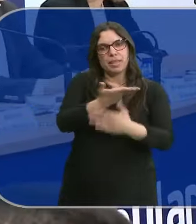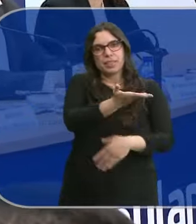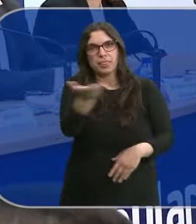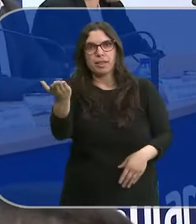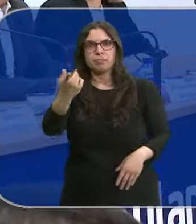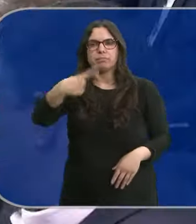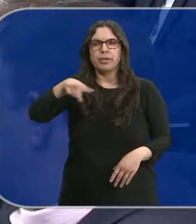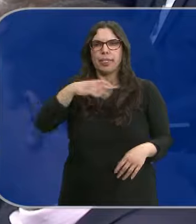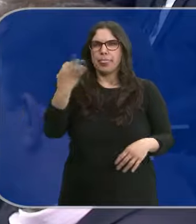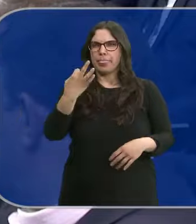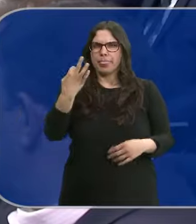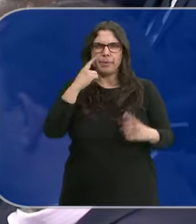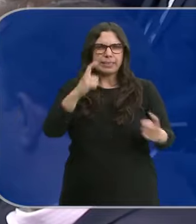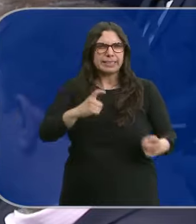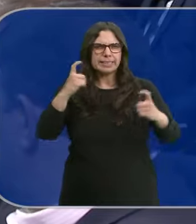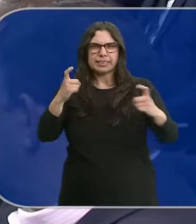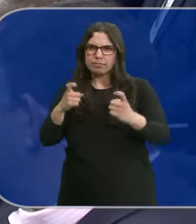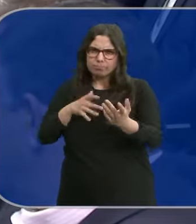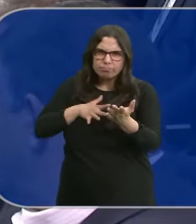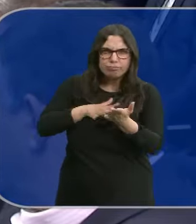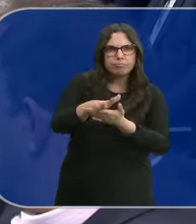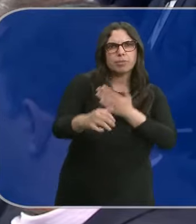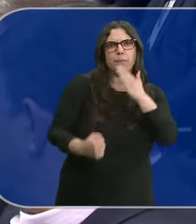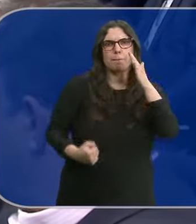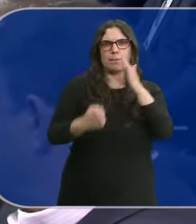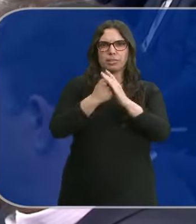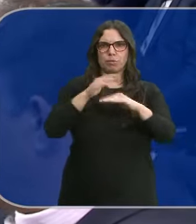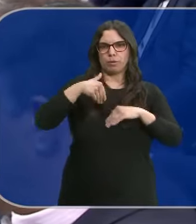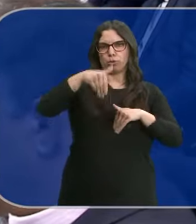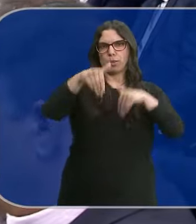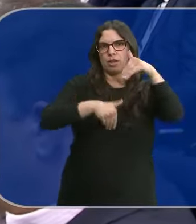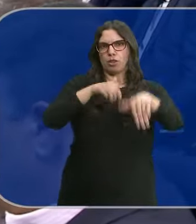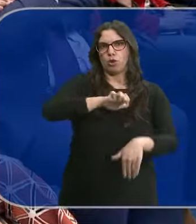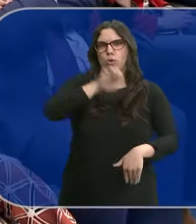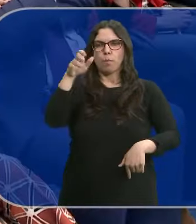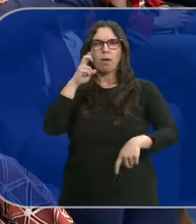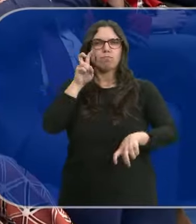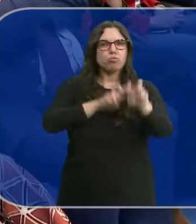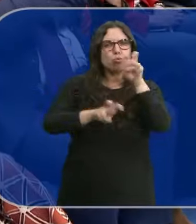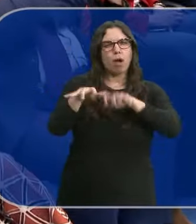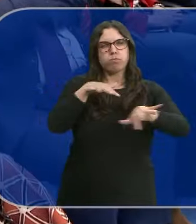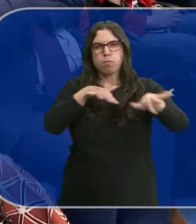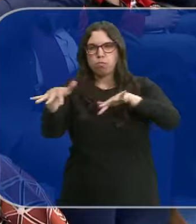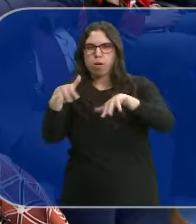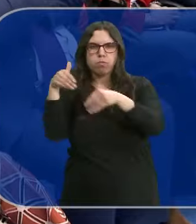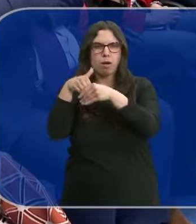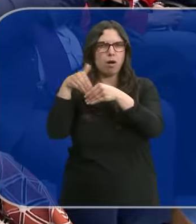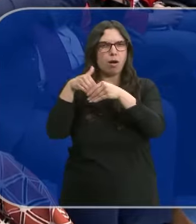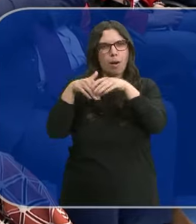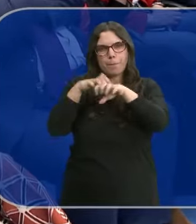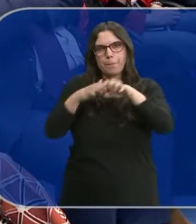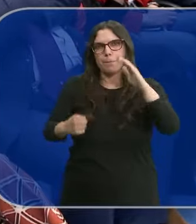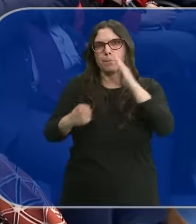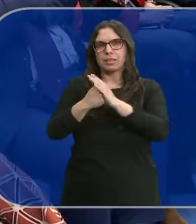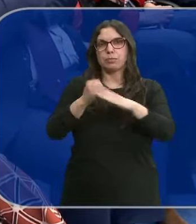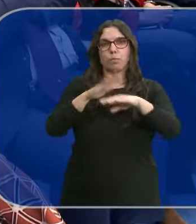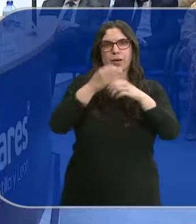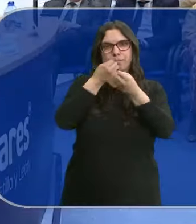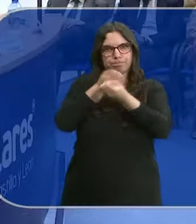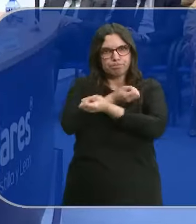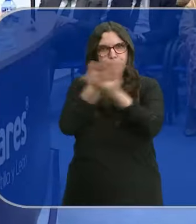los suyos que salgan con todo de cara a las elecciones europeas. Que busquen una movilización masiva para enviar un mensaje